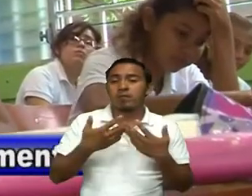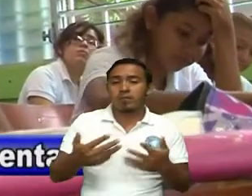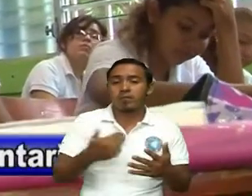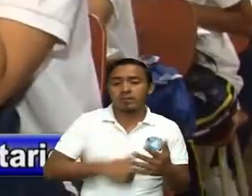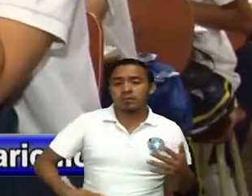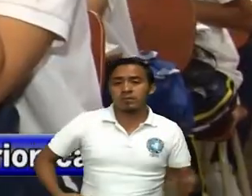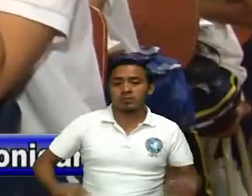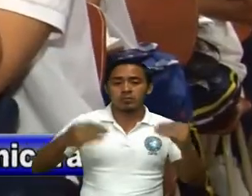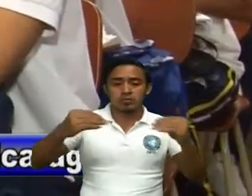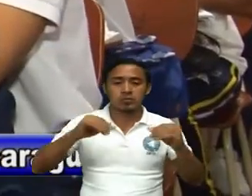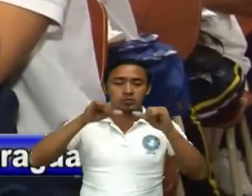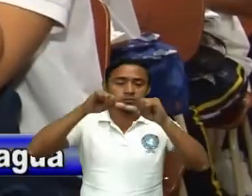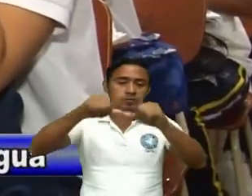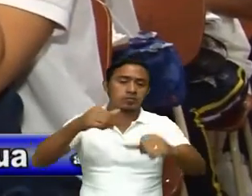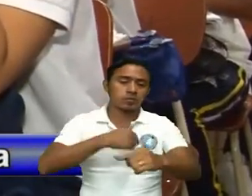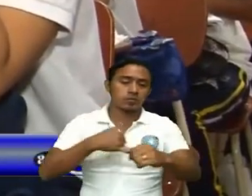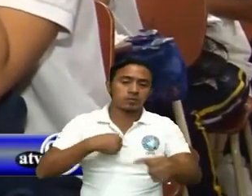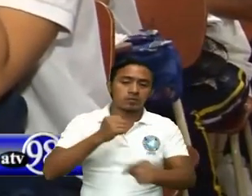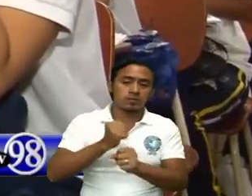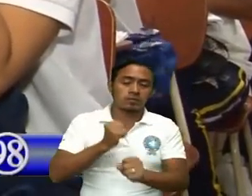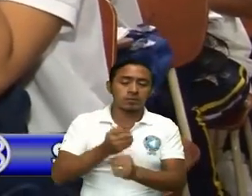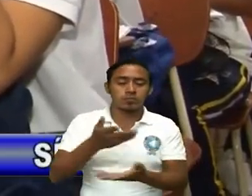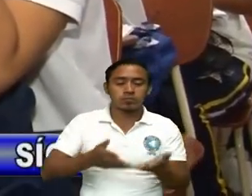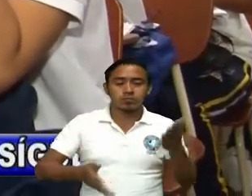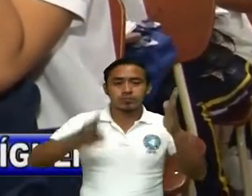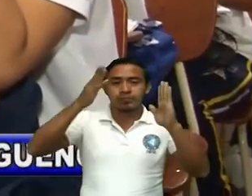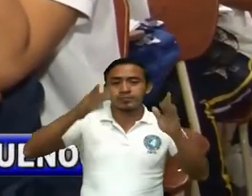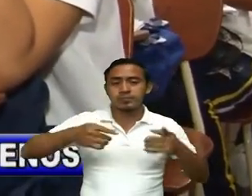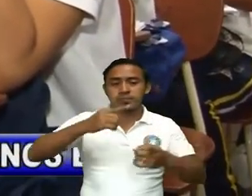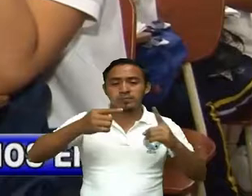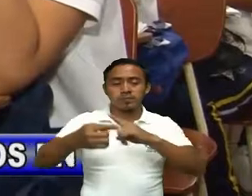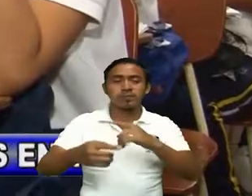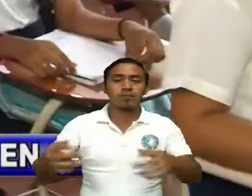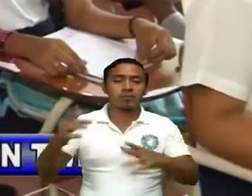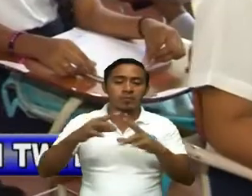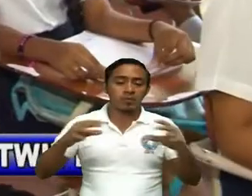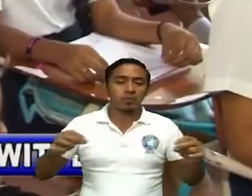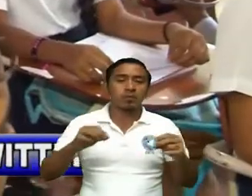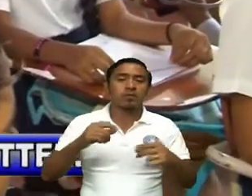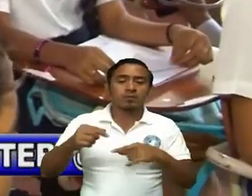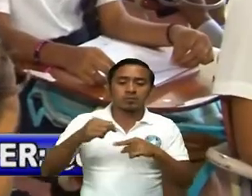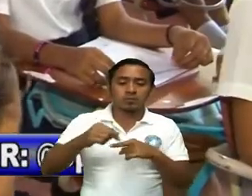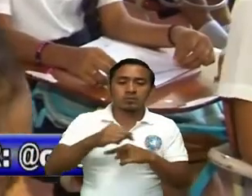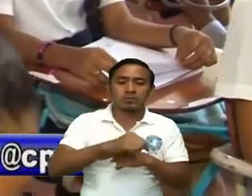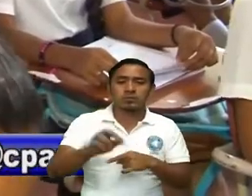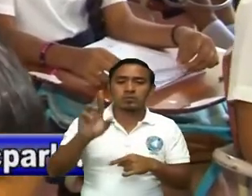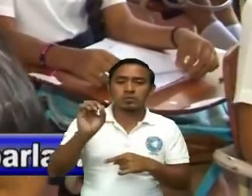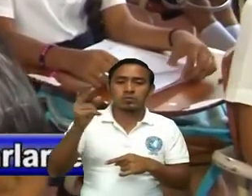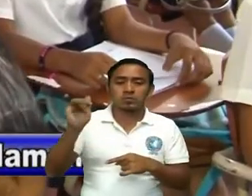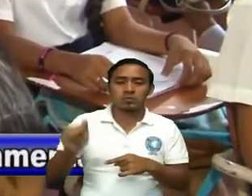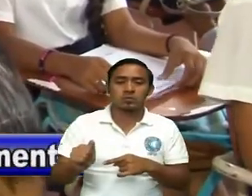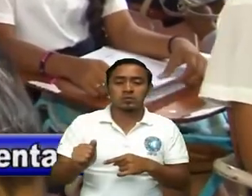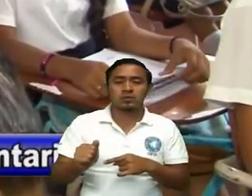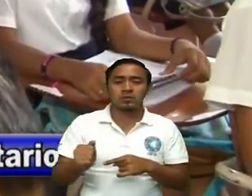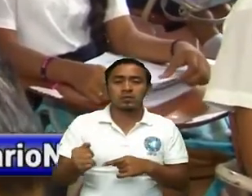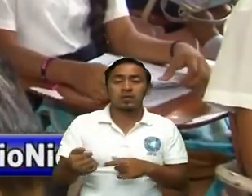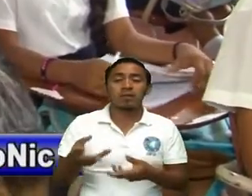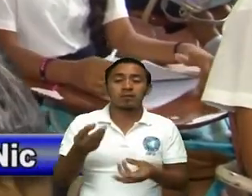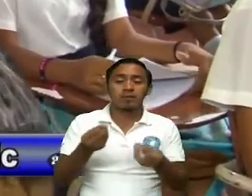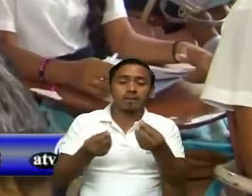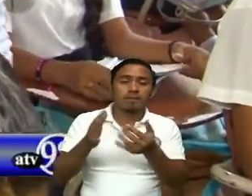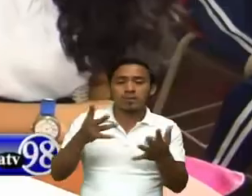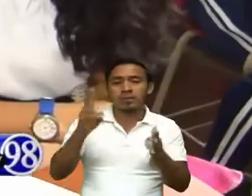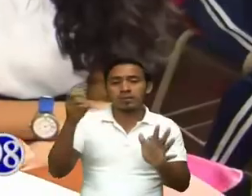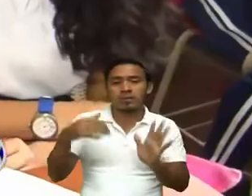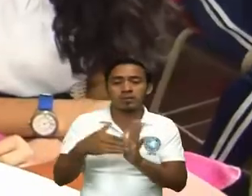de Educación continúa realizando obras de infraestructura escolar en todo el país. En el municipio de Rosita, Caribe Norte, se invertirán